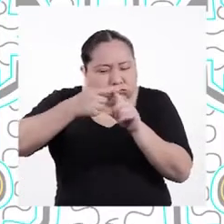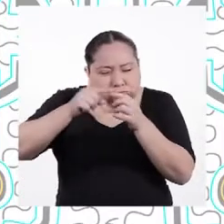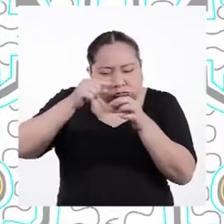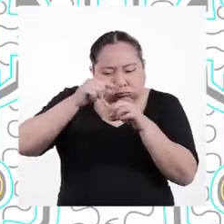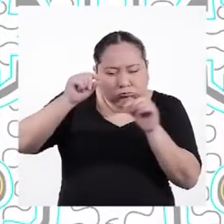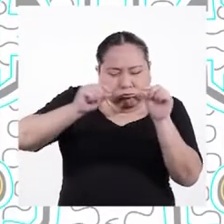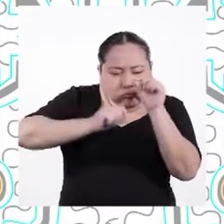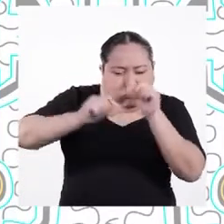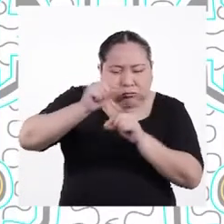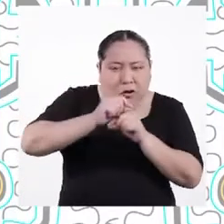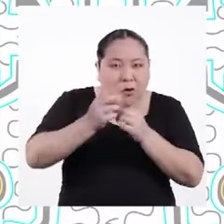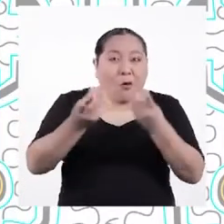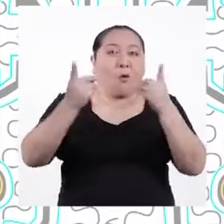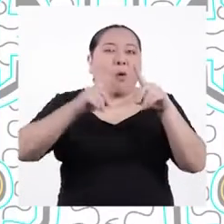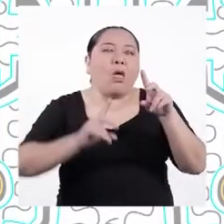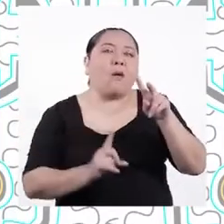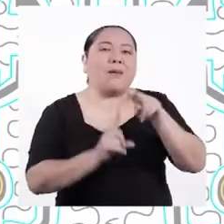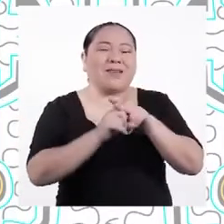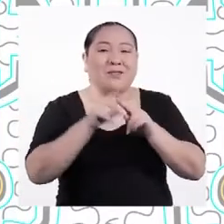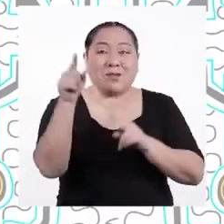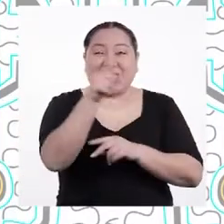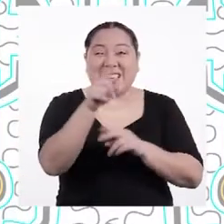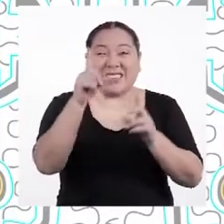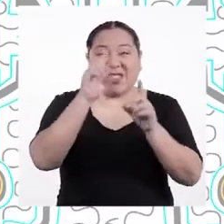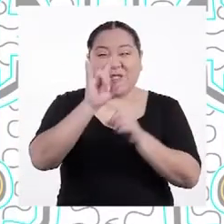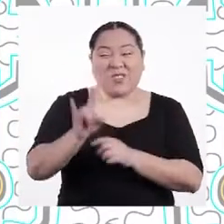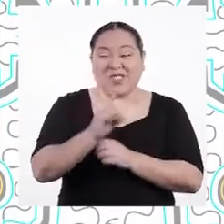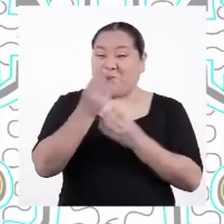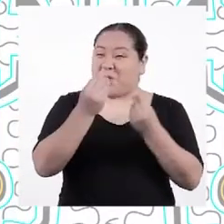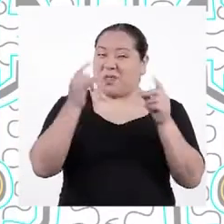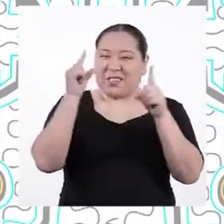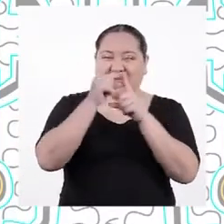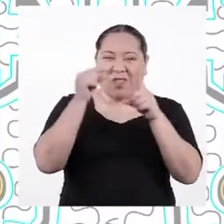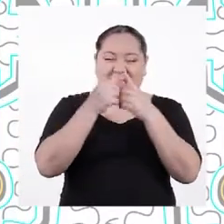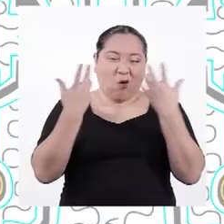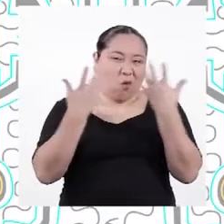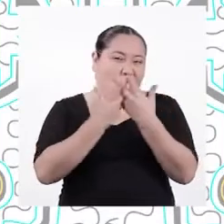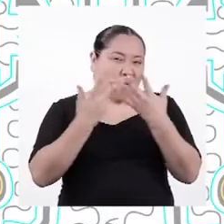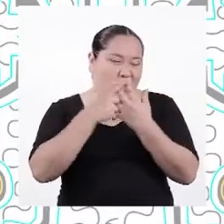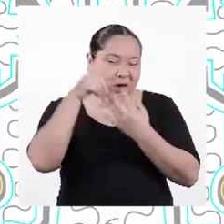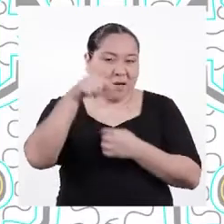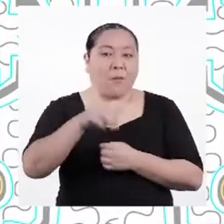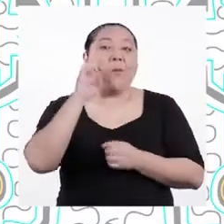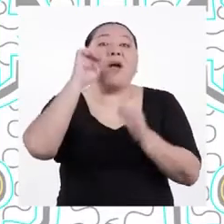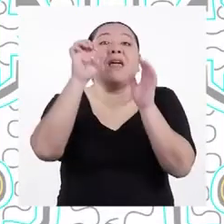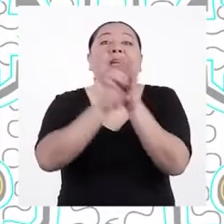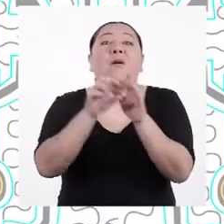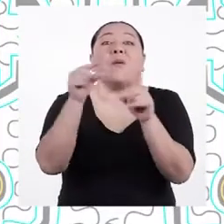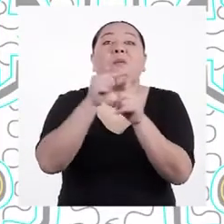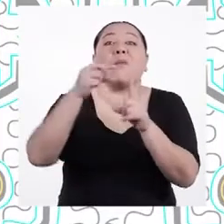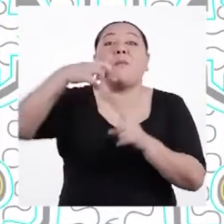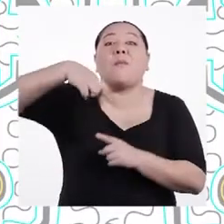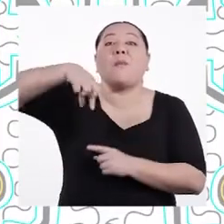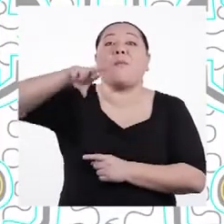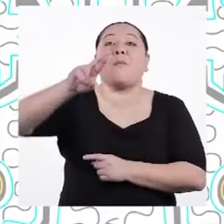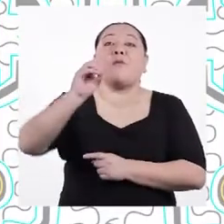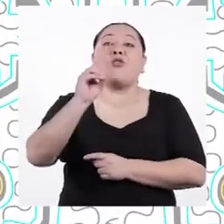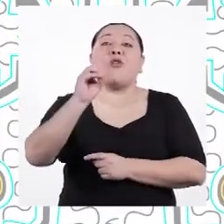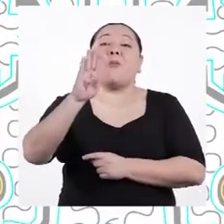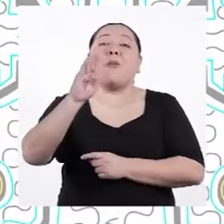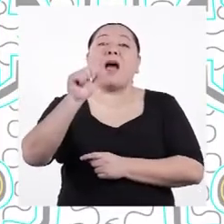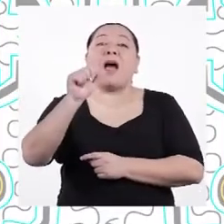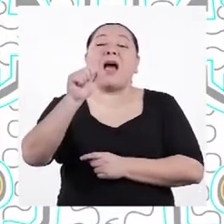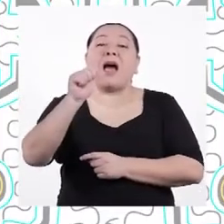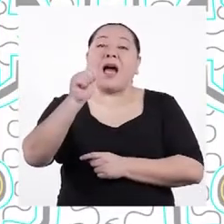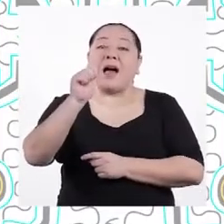seguro que ustedes usan muchas palabras relacionadas con eso. Por ejemplo, la palabra probable, luego hay ocasiones en